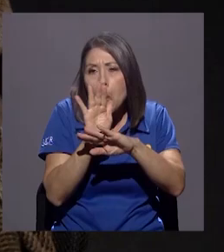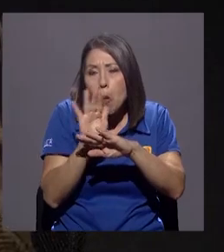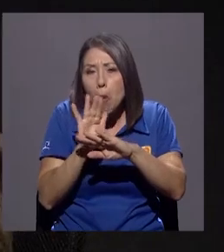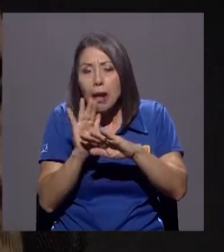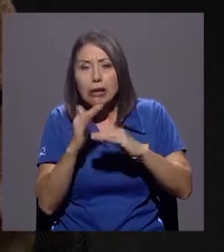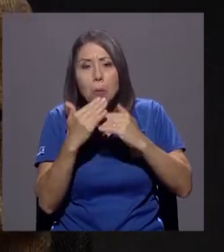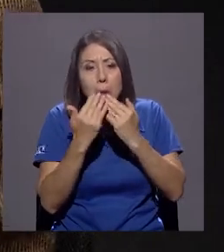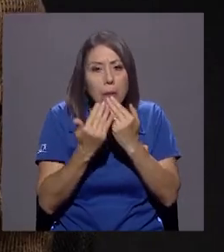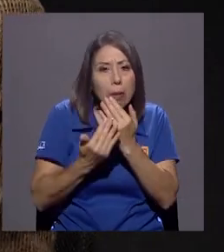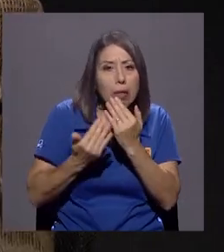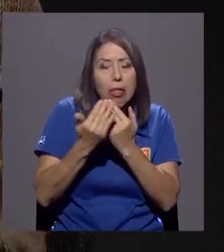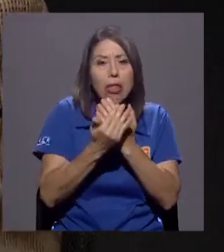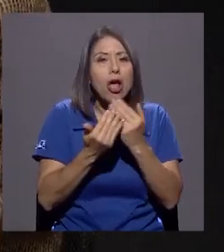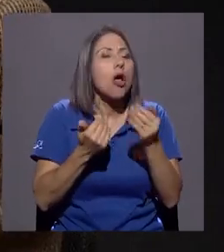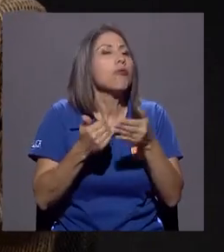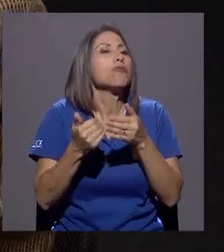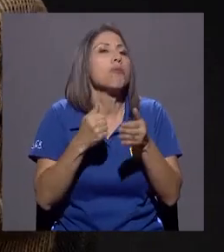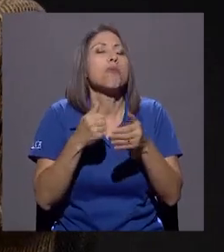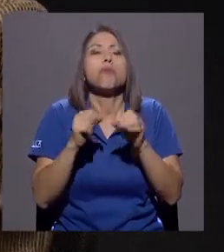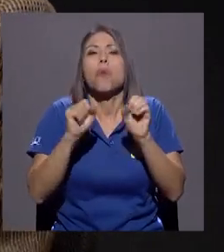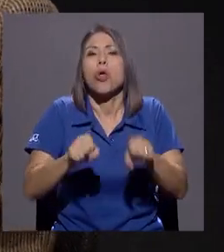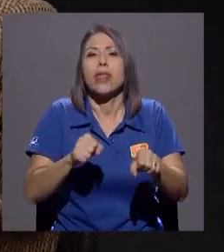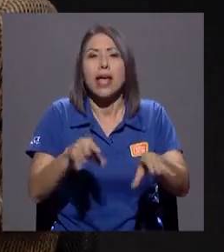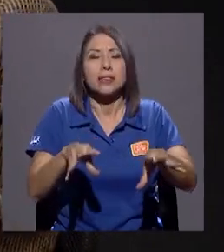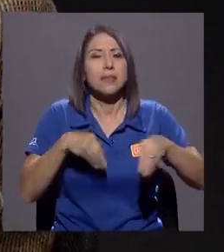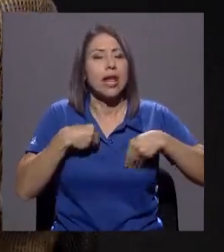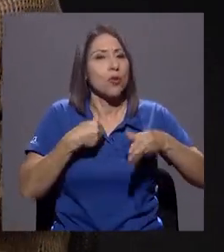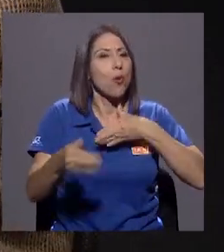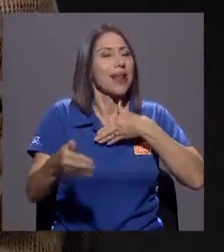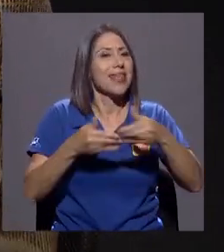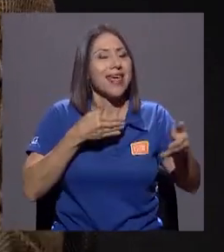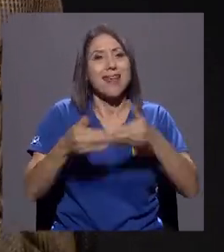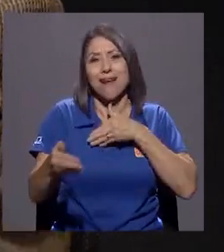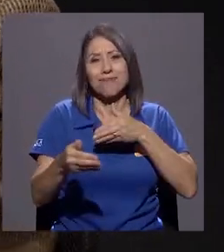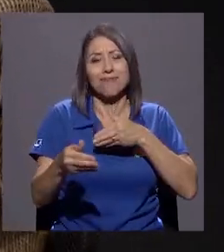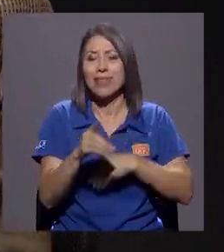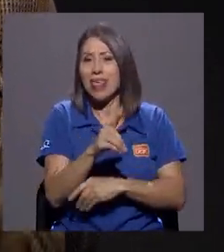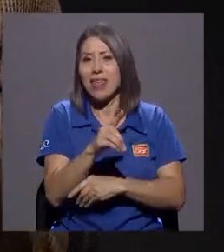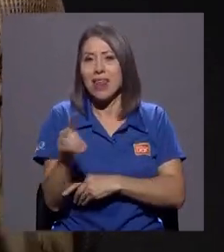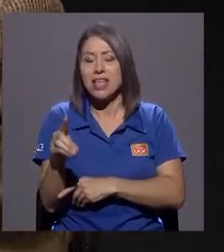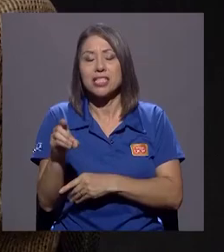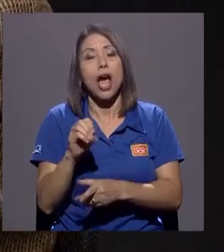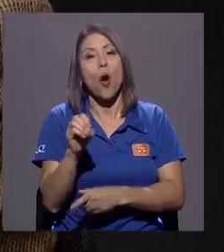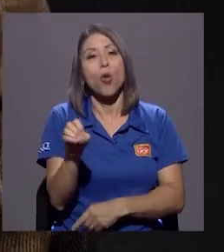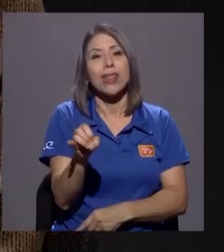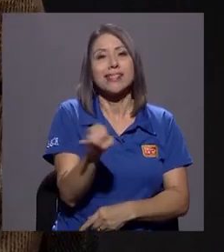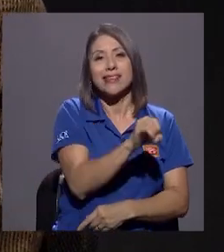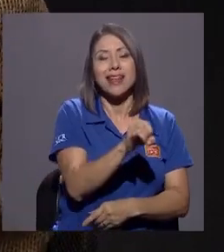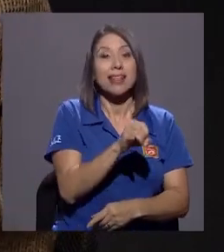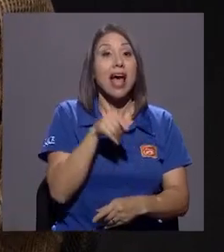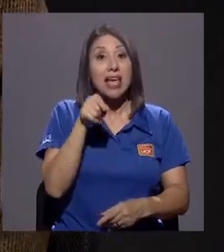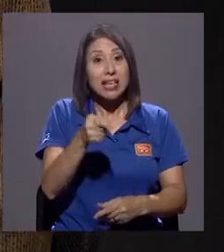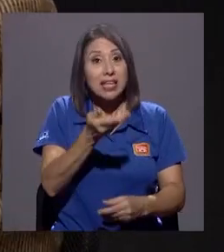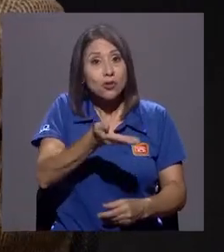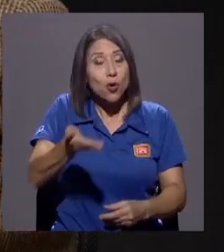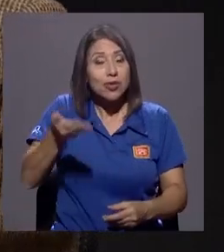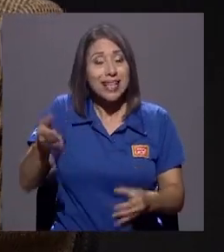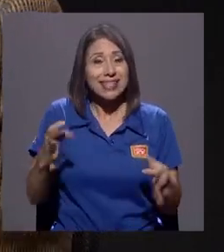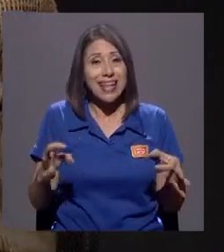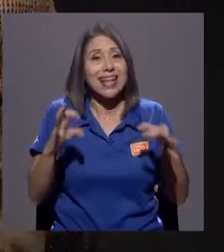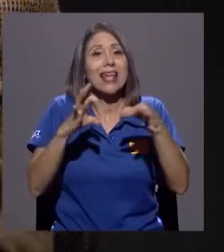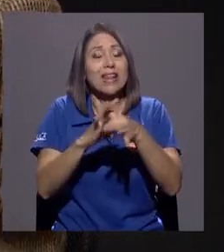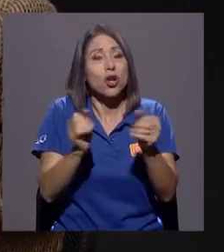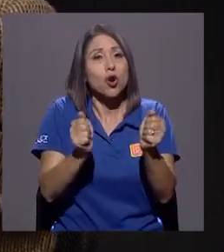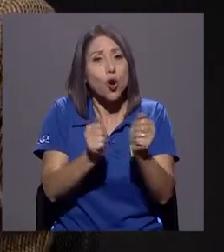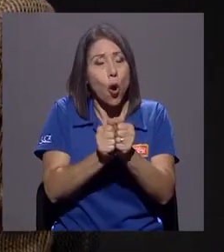podía aceptar cualquier afuera de derecha o fuera de izquierda eso correspondía digamos cosas elementales que tienen que ver con la civilización no